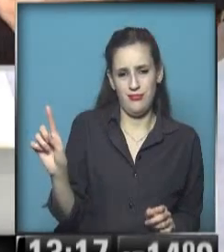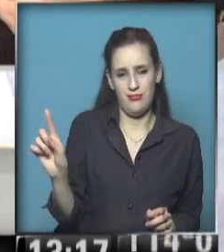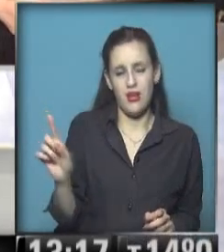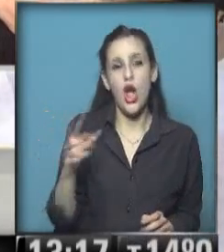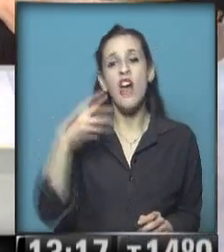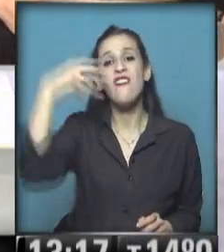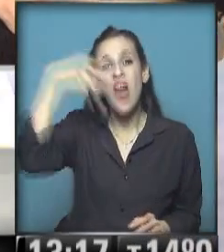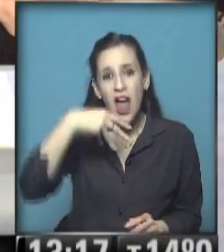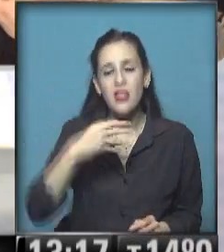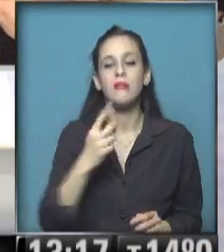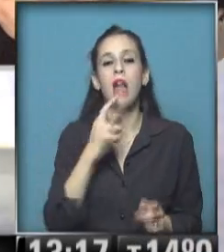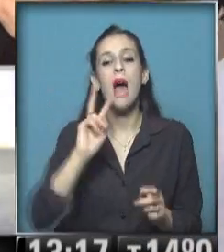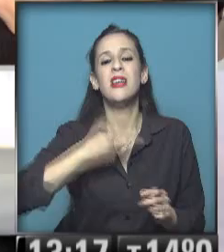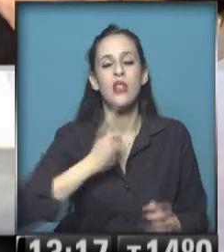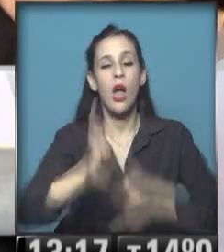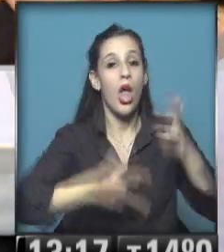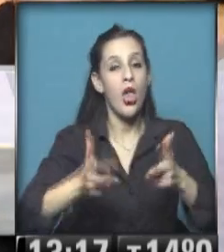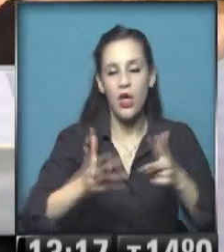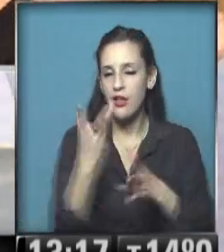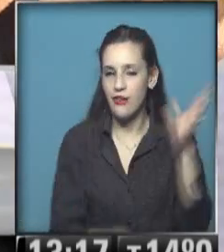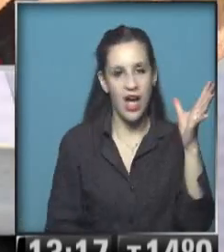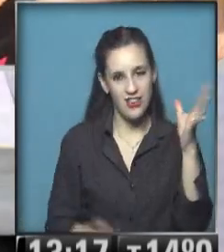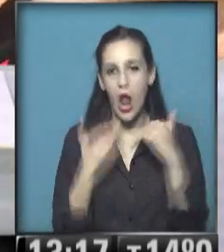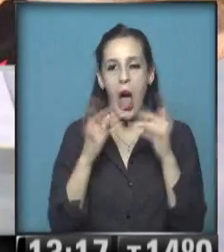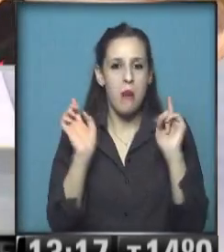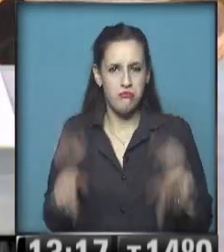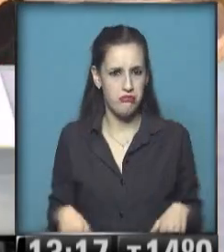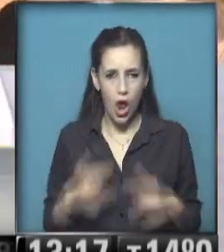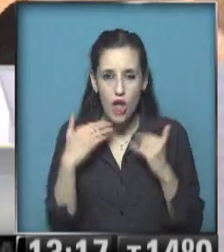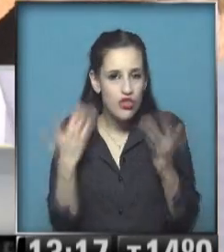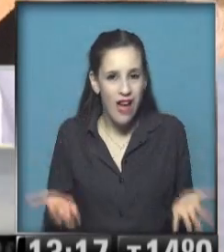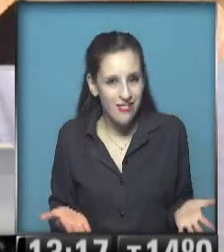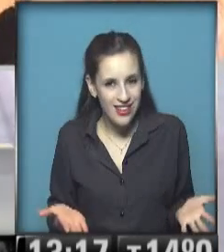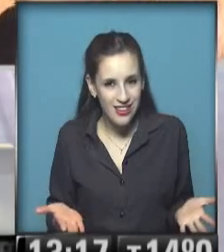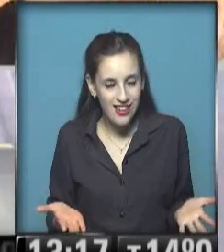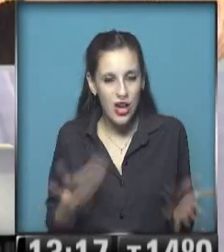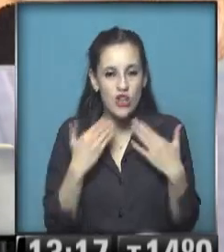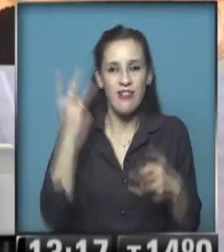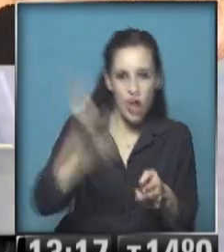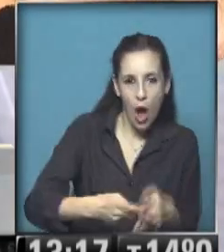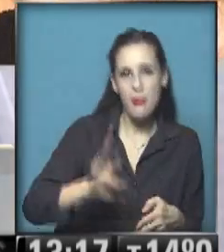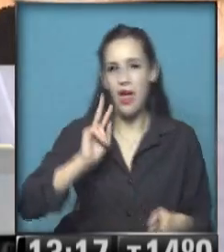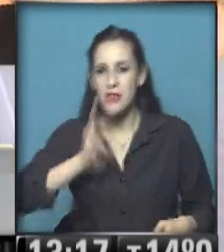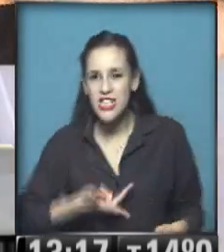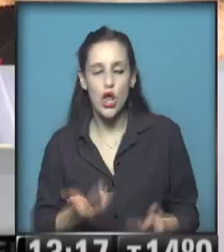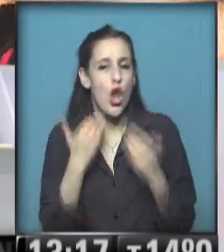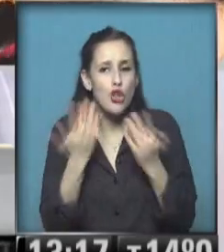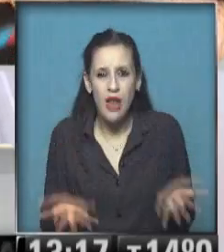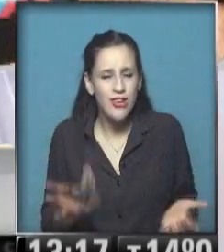apellido, porque ayer no lo podía decir en el programa Minuto Uno porque ni siquiera le salía. O sea, no sabe ni mi nombre. Sí, queda